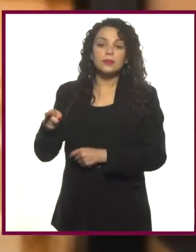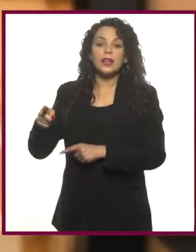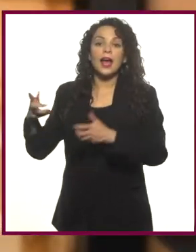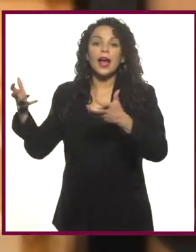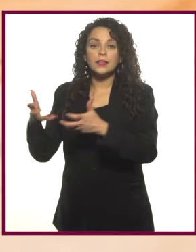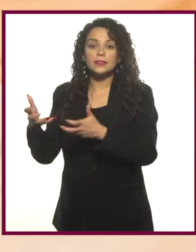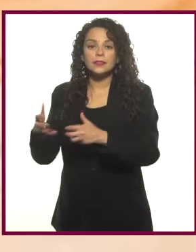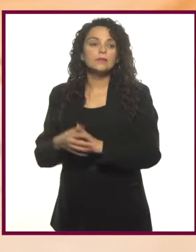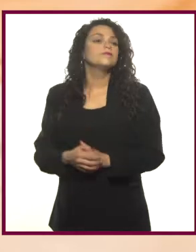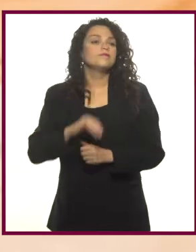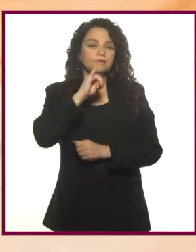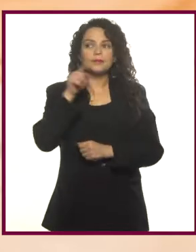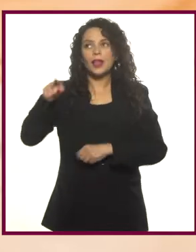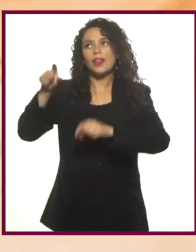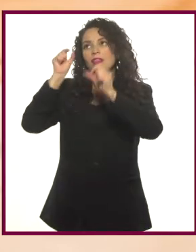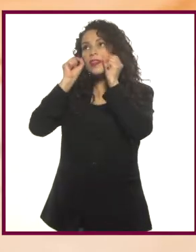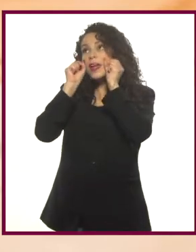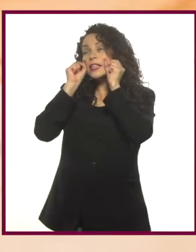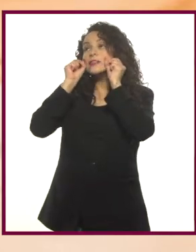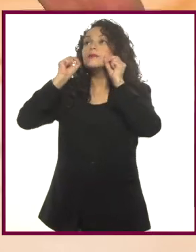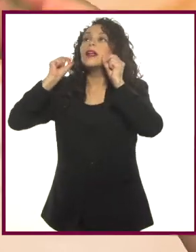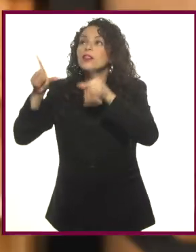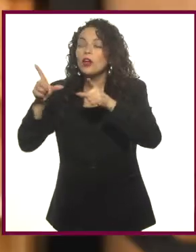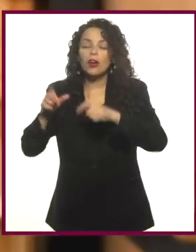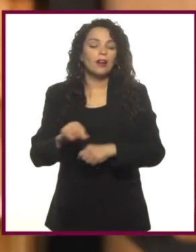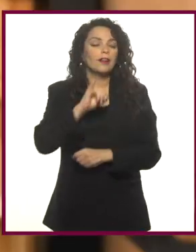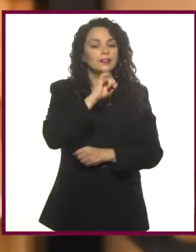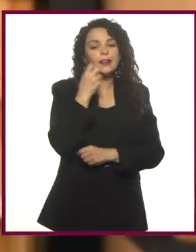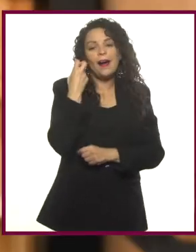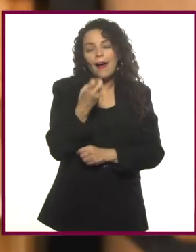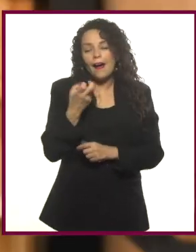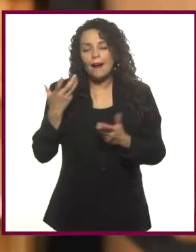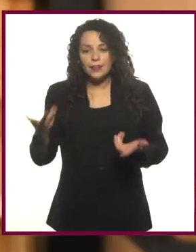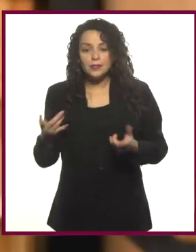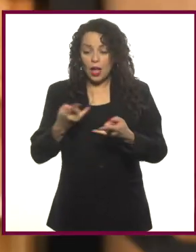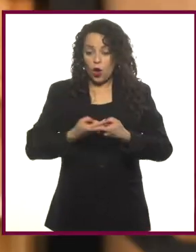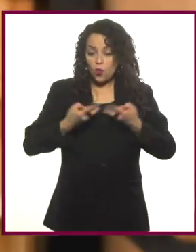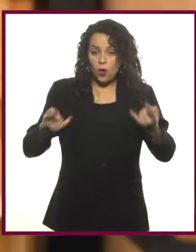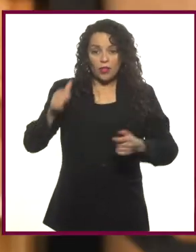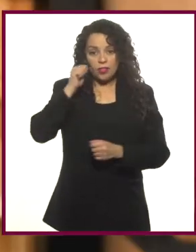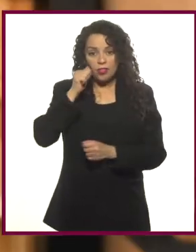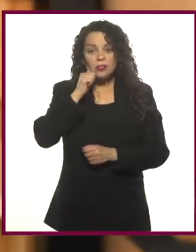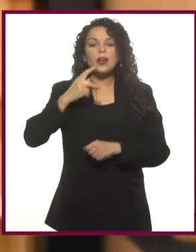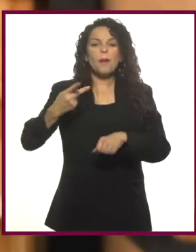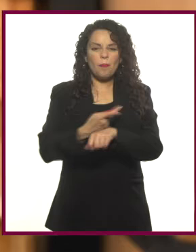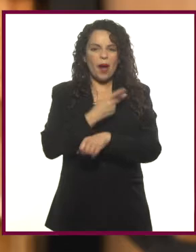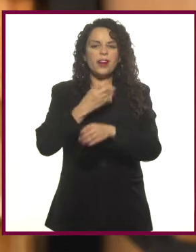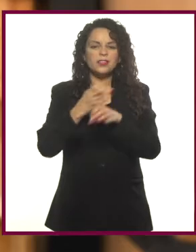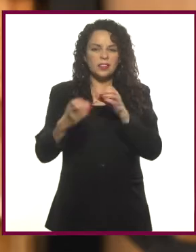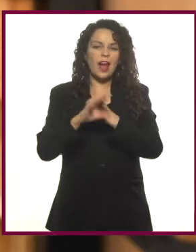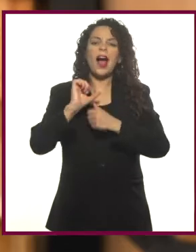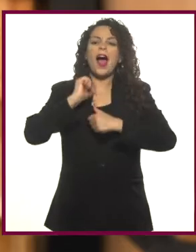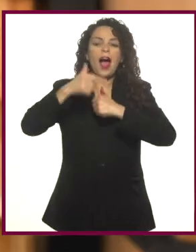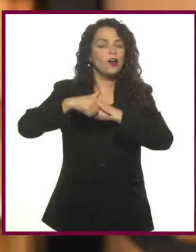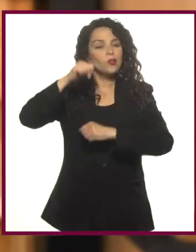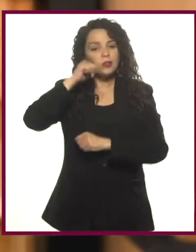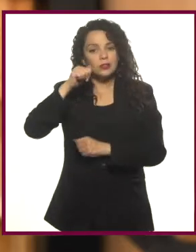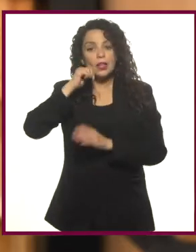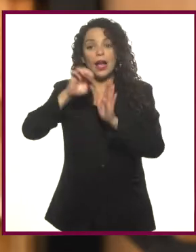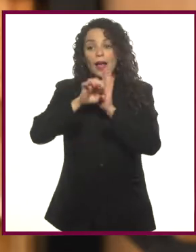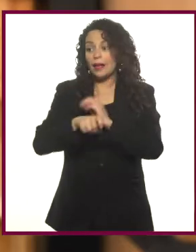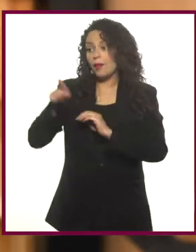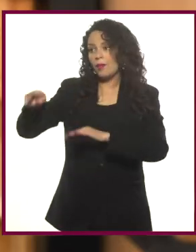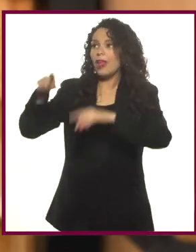la acción. Sí, quien despertó. Exacto. Y como en todo cuento, suceden cosas, como el hecho de que él o